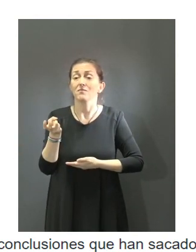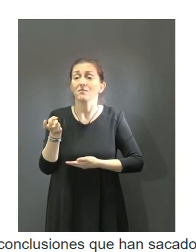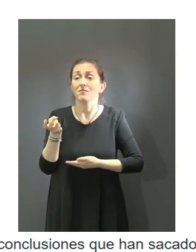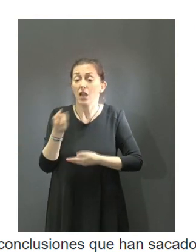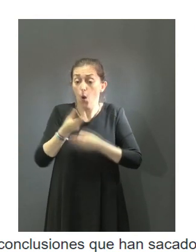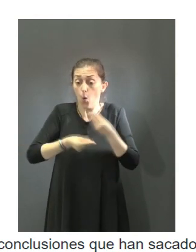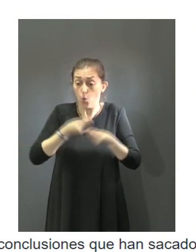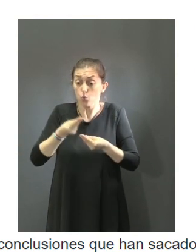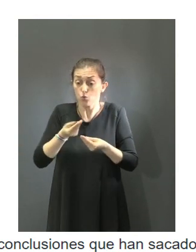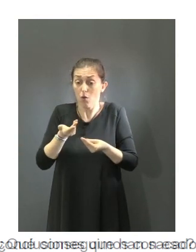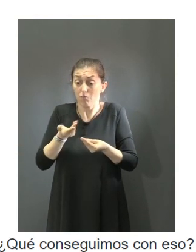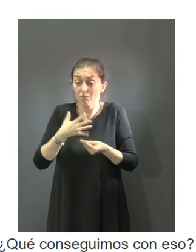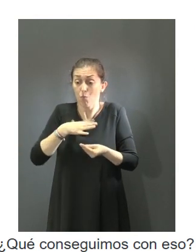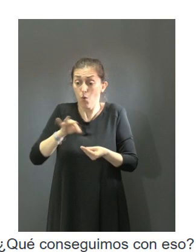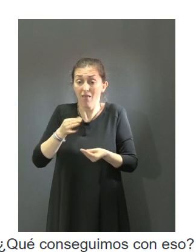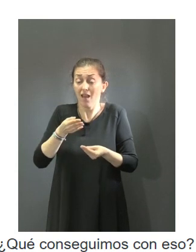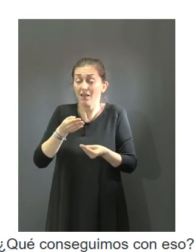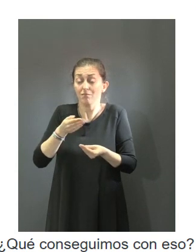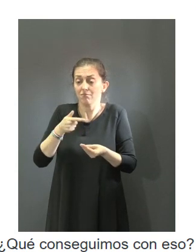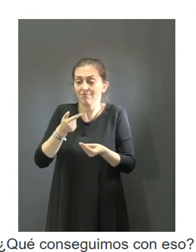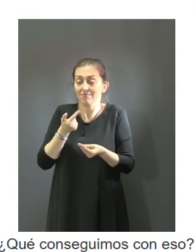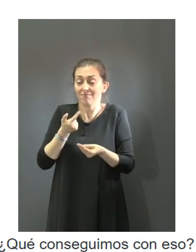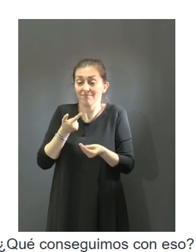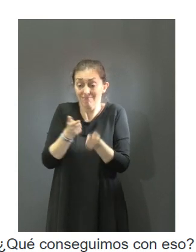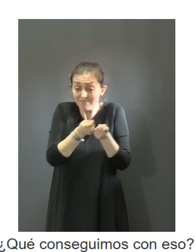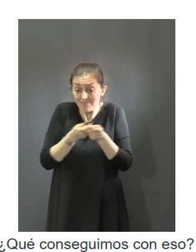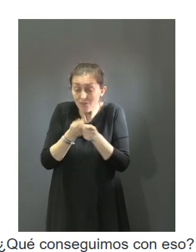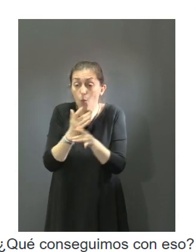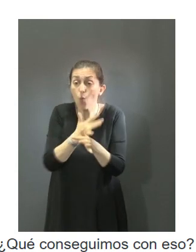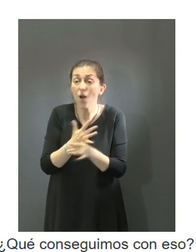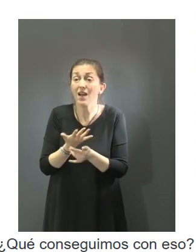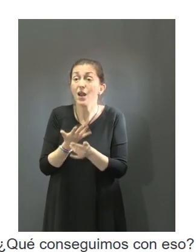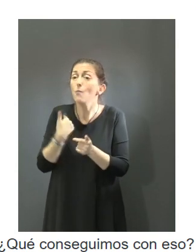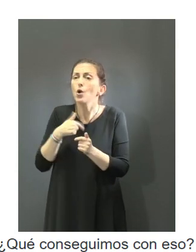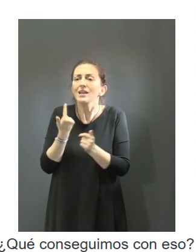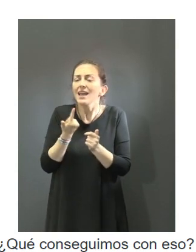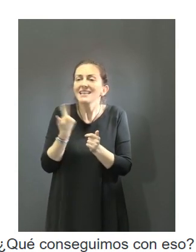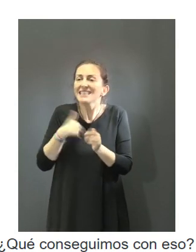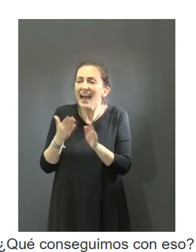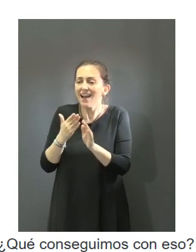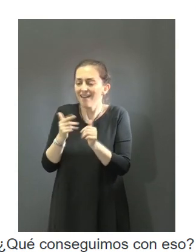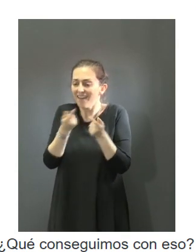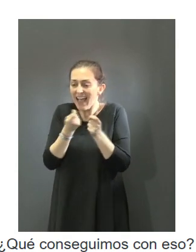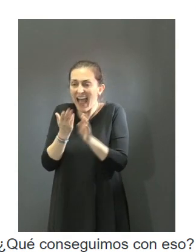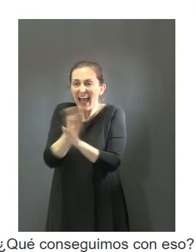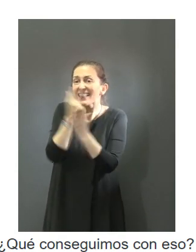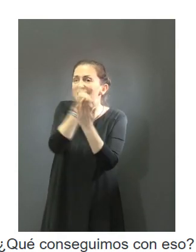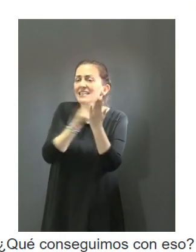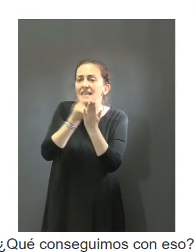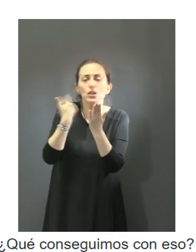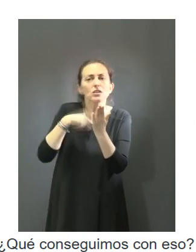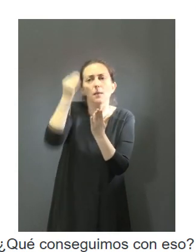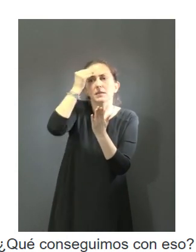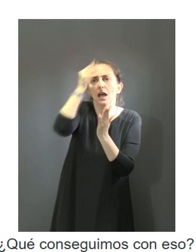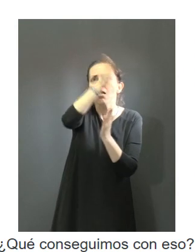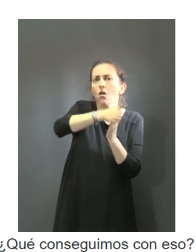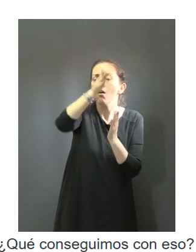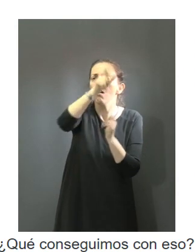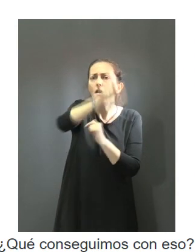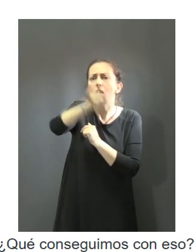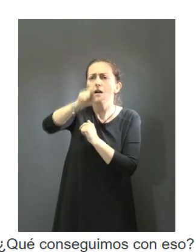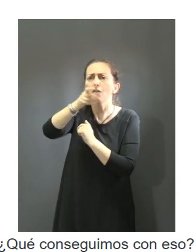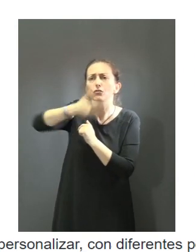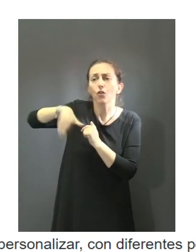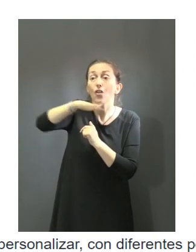posibilidades de uso están siempre representadas, porque se han tenido en cuenta todas las casuísticas posibles, y aquellas que no se han tenido en cuenta ya